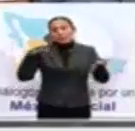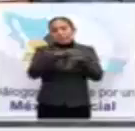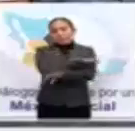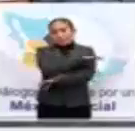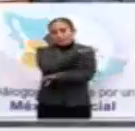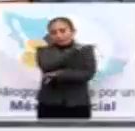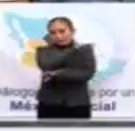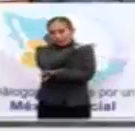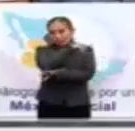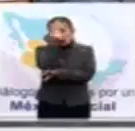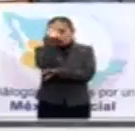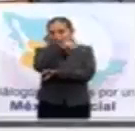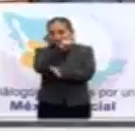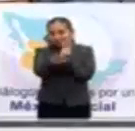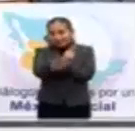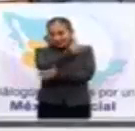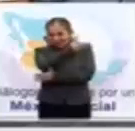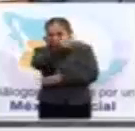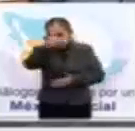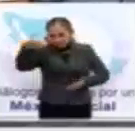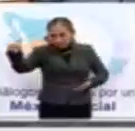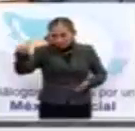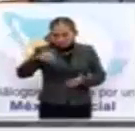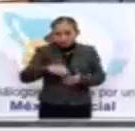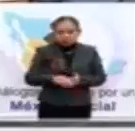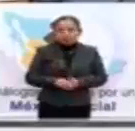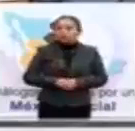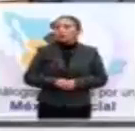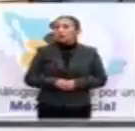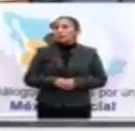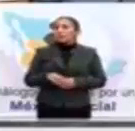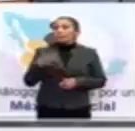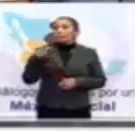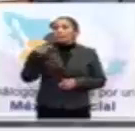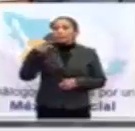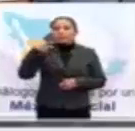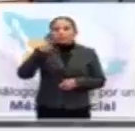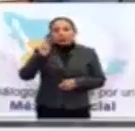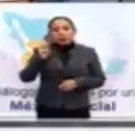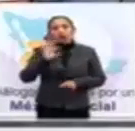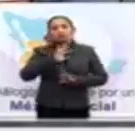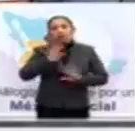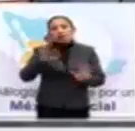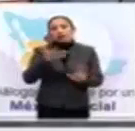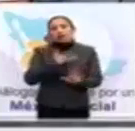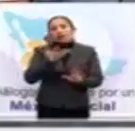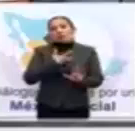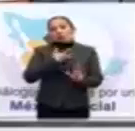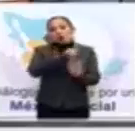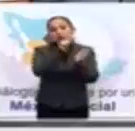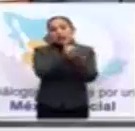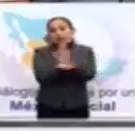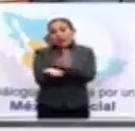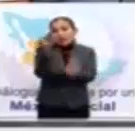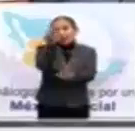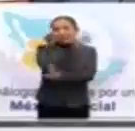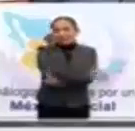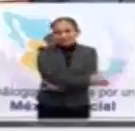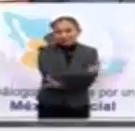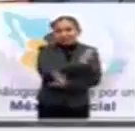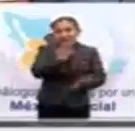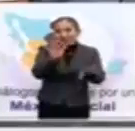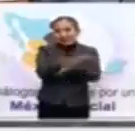reforma al campo, como se vaya a llamar, ¿no? Pero ya tenemos una reforma previa,